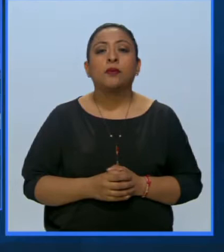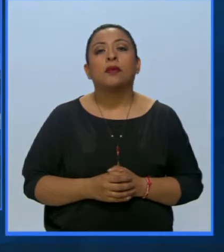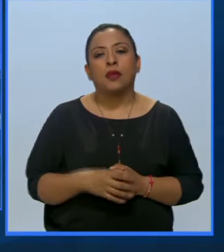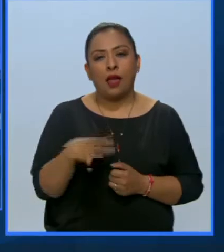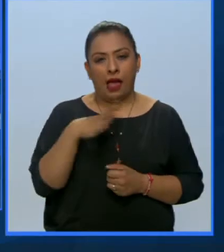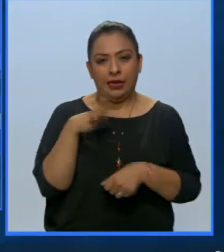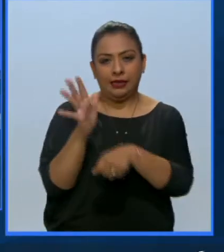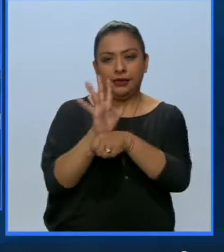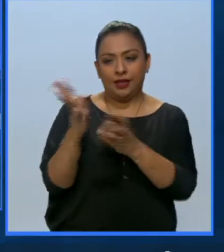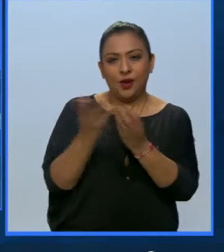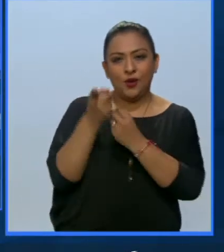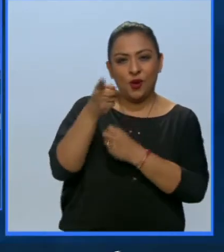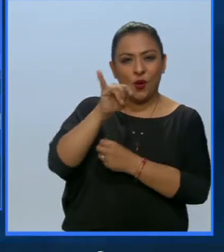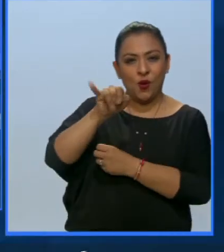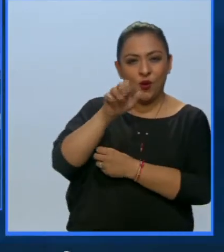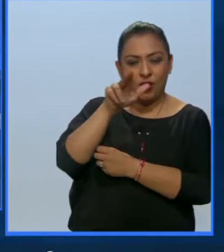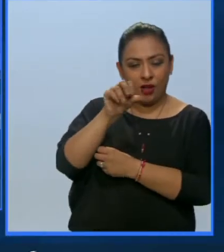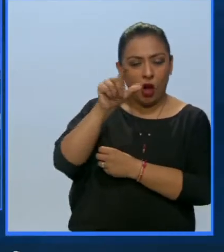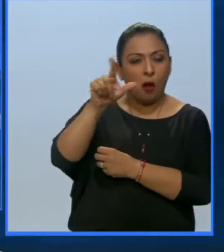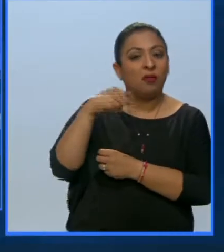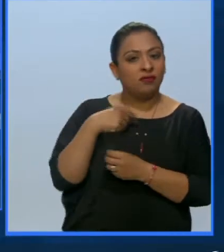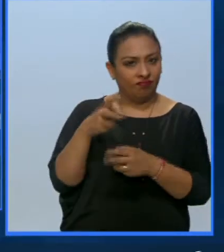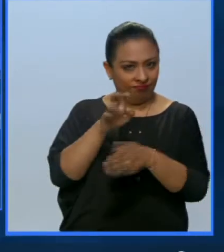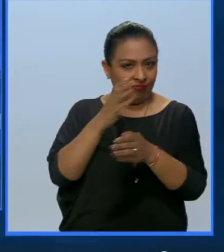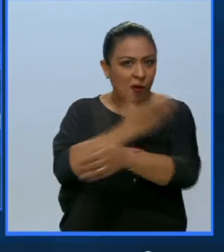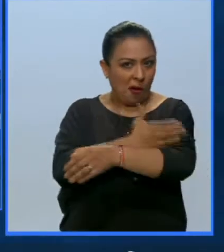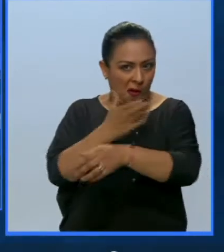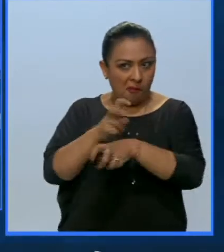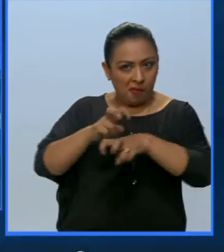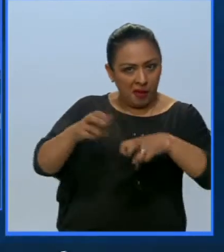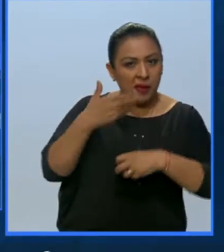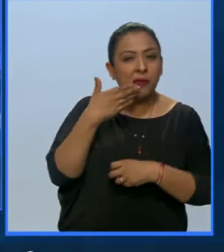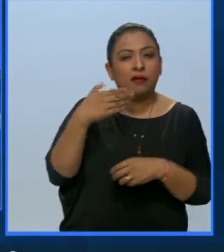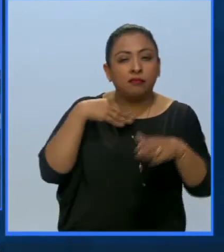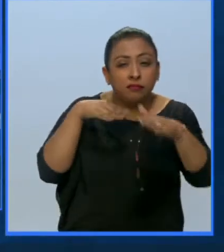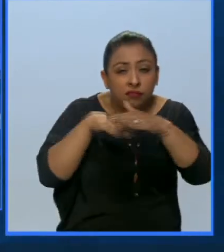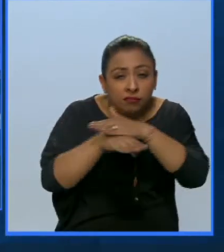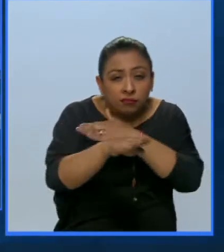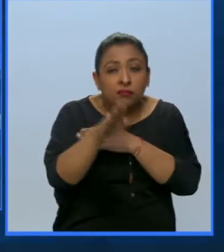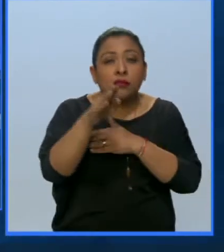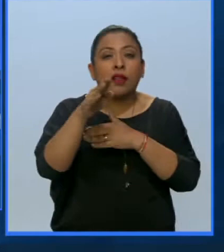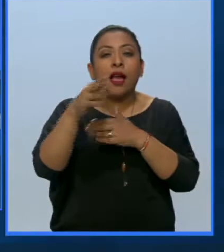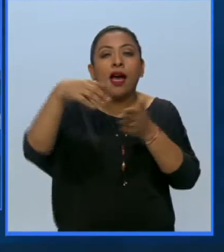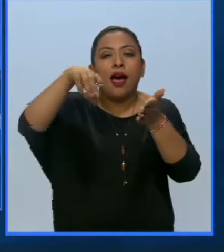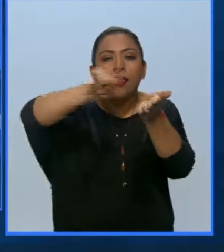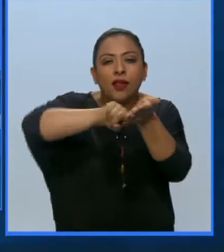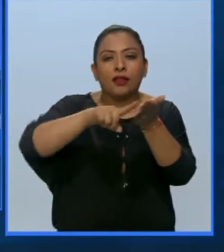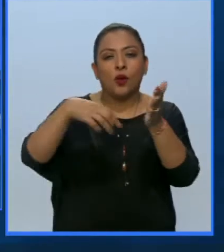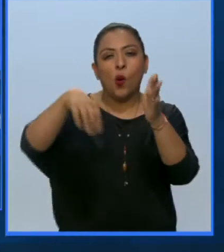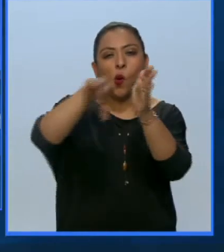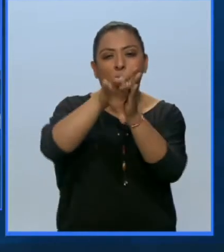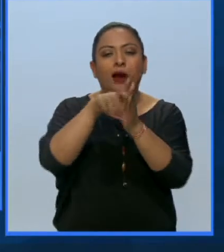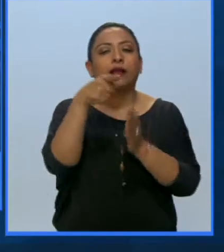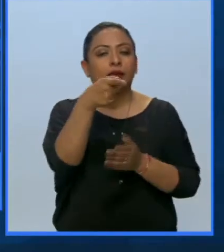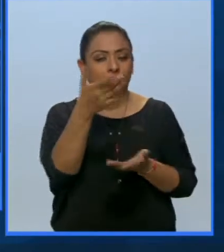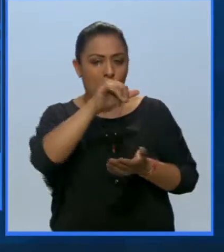Tenemos cine con Julio López, quien está muy bien acompañado. Nos vamos a meter al fondo de la habitación. Julio, vamos contigo.